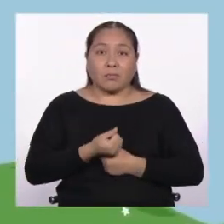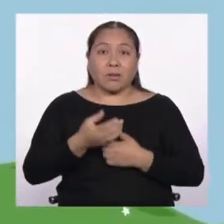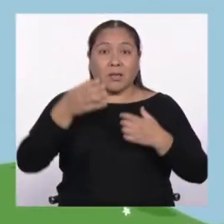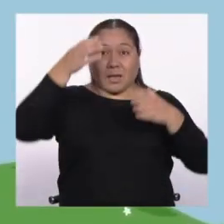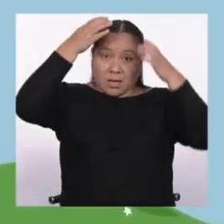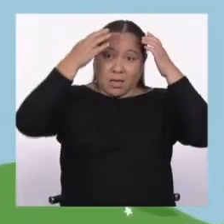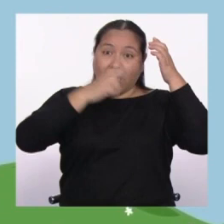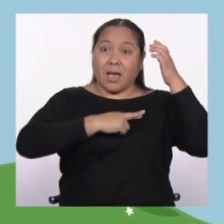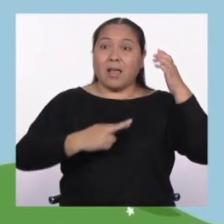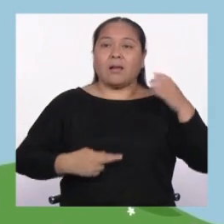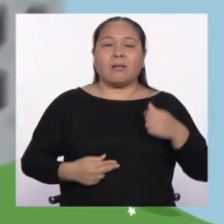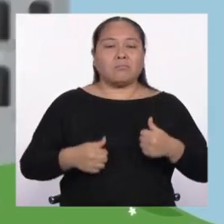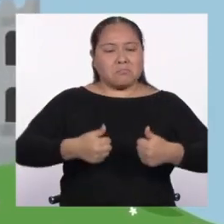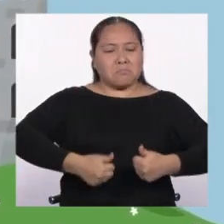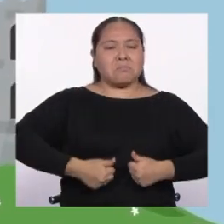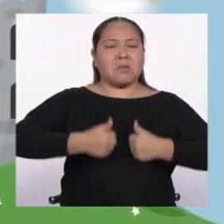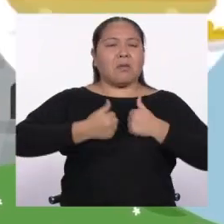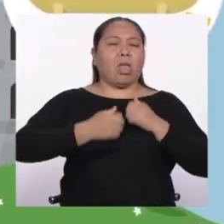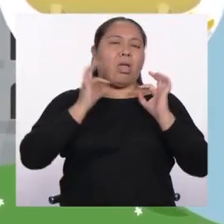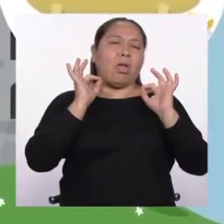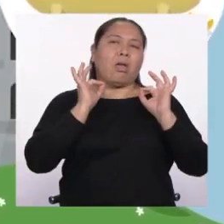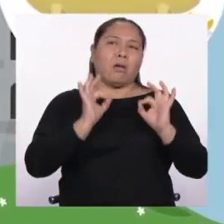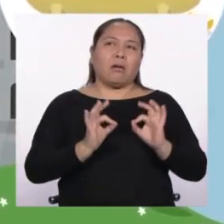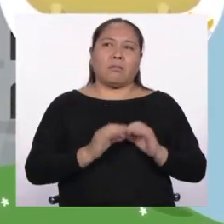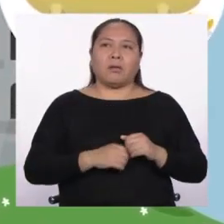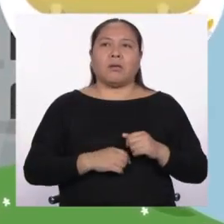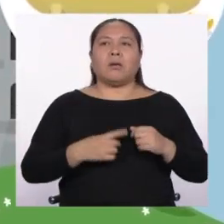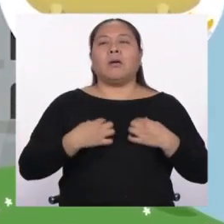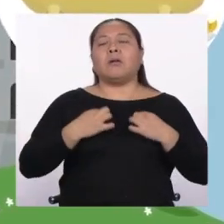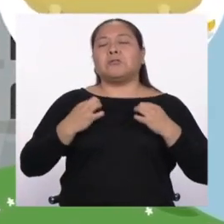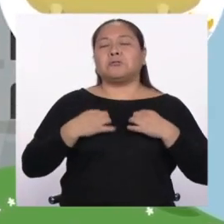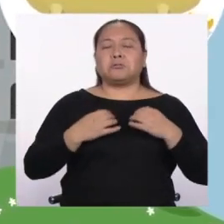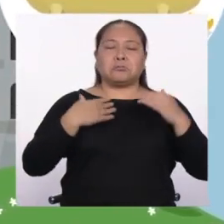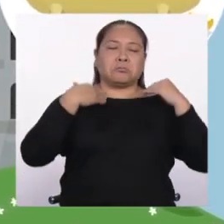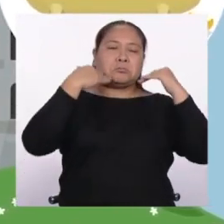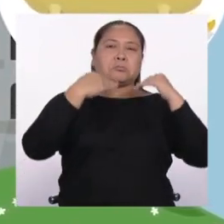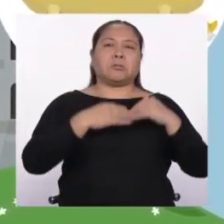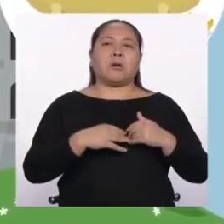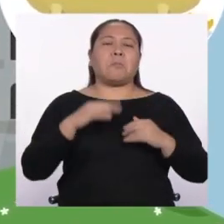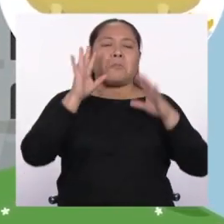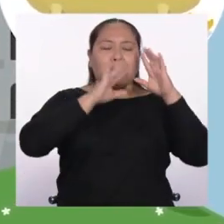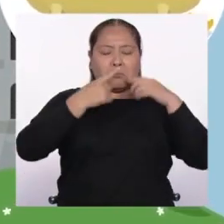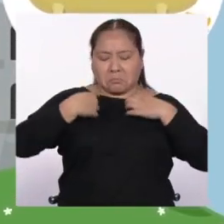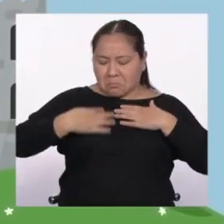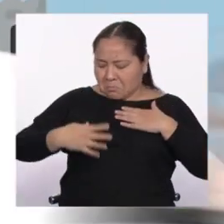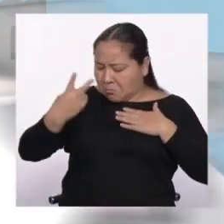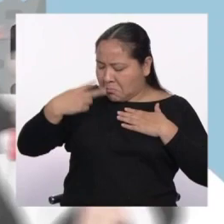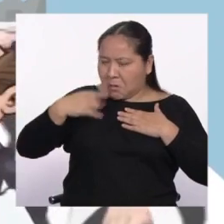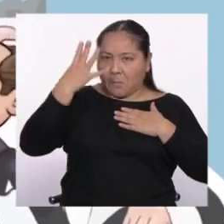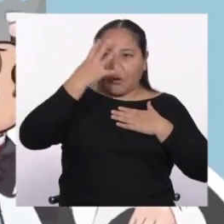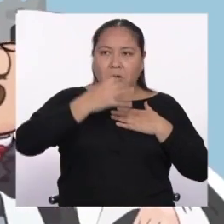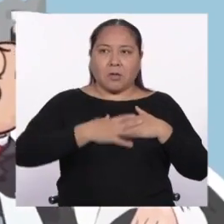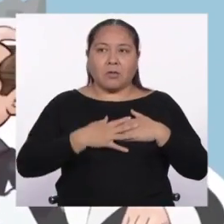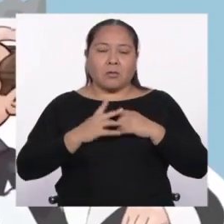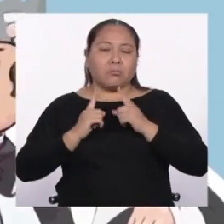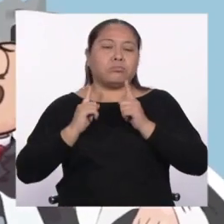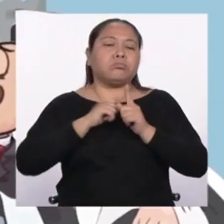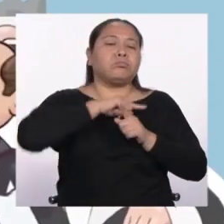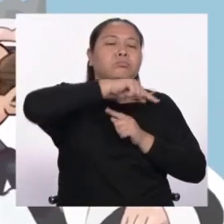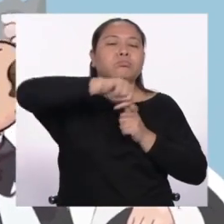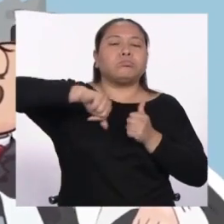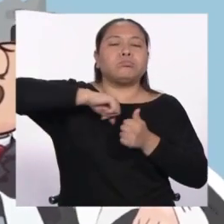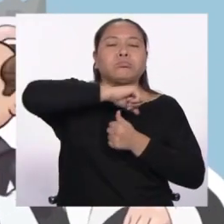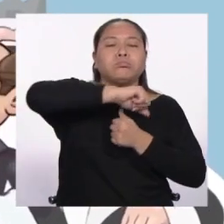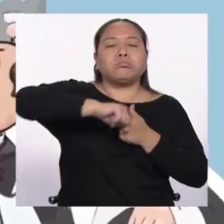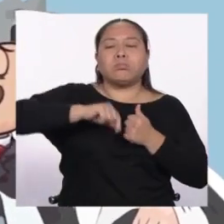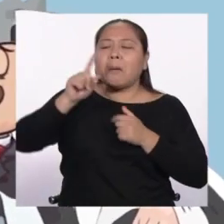se daba la gran vida en su enorme palacio con sus lujos, comodidades, preocupado siempre de verse elegante y de estar rodeado de sirvientes que